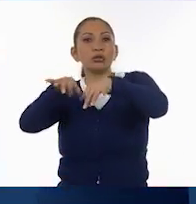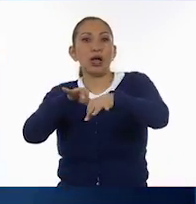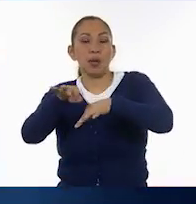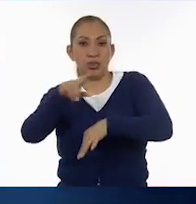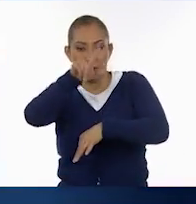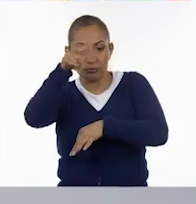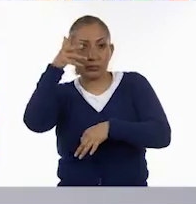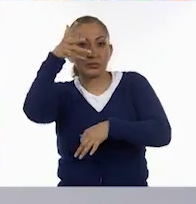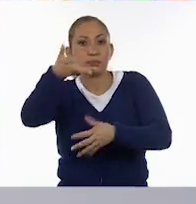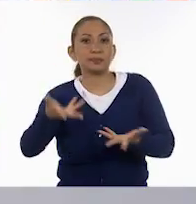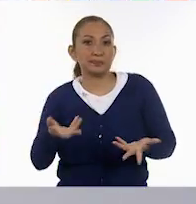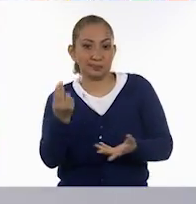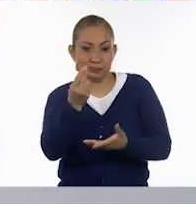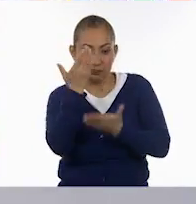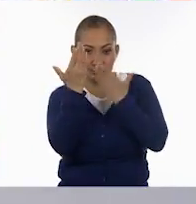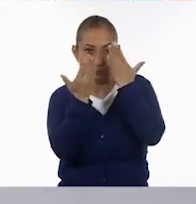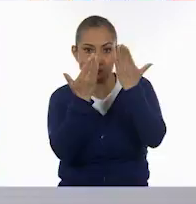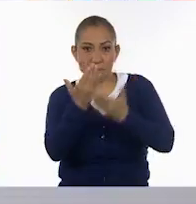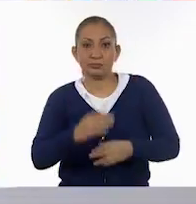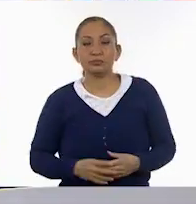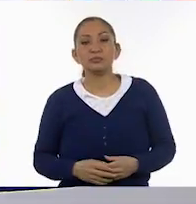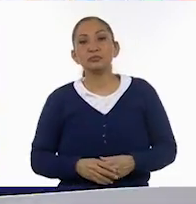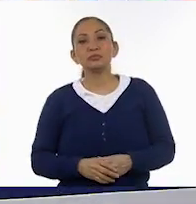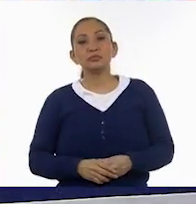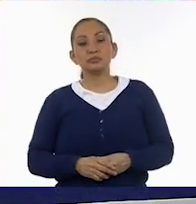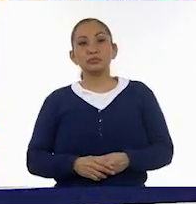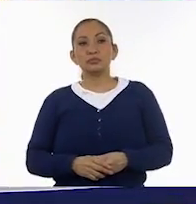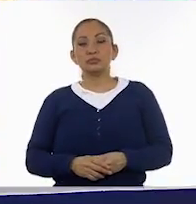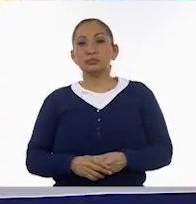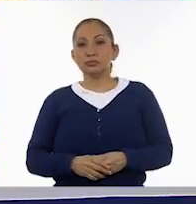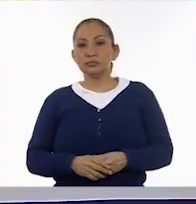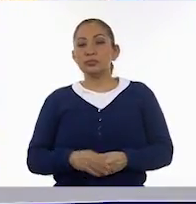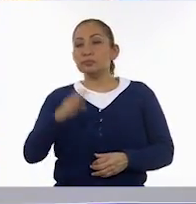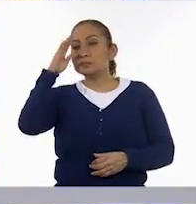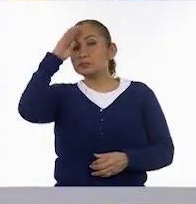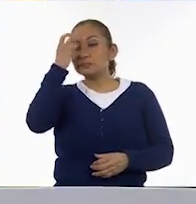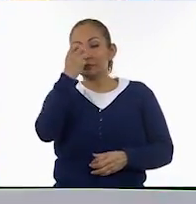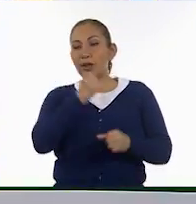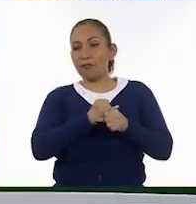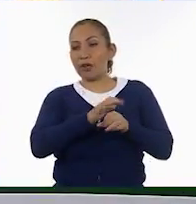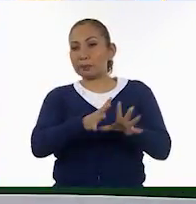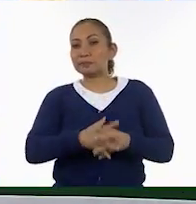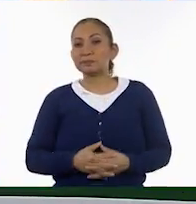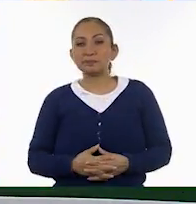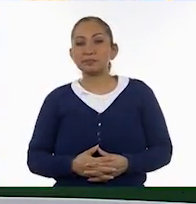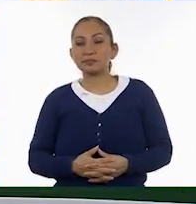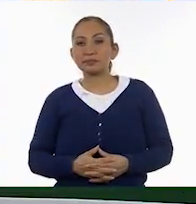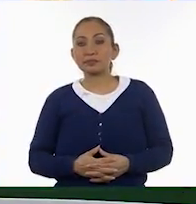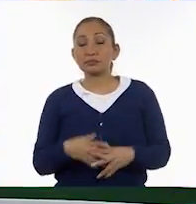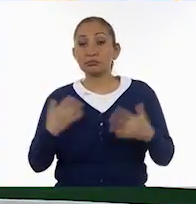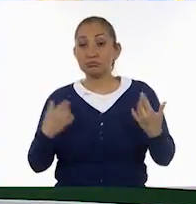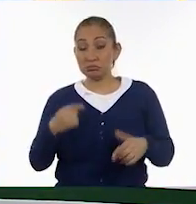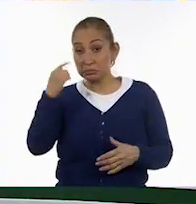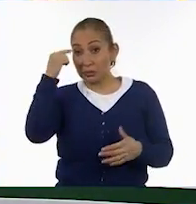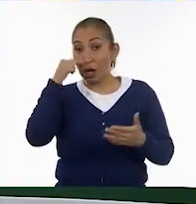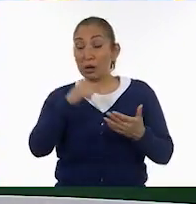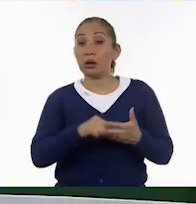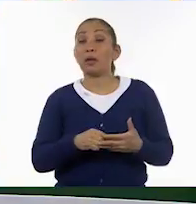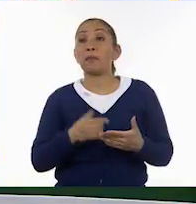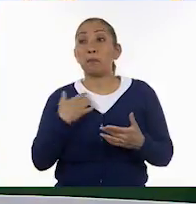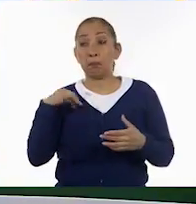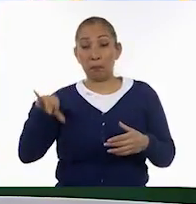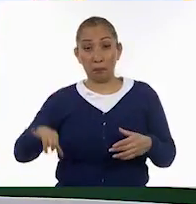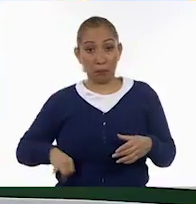mejor preparados. Así es. Pues, ¿qué te pareció esta información, María? Pues me pareció